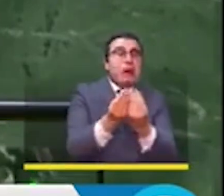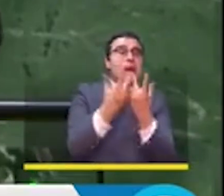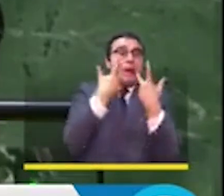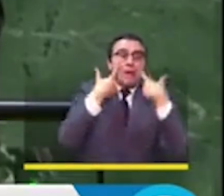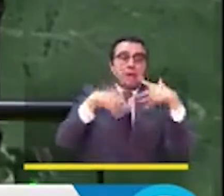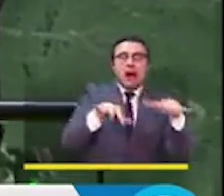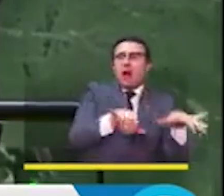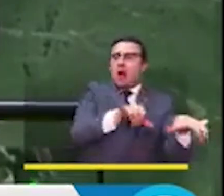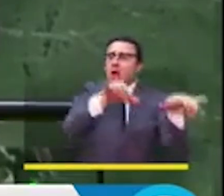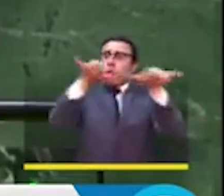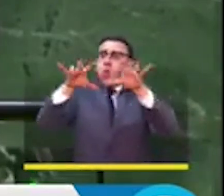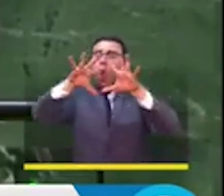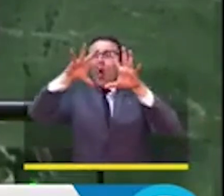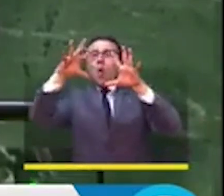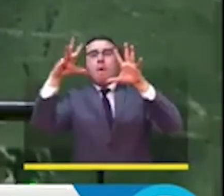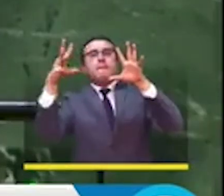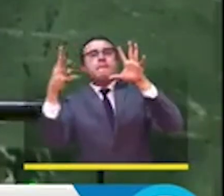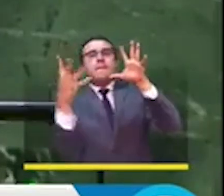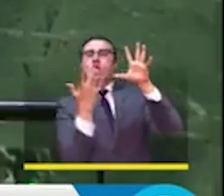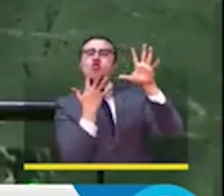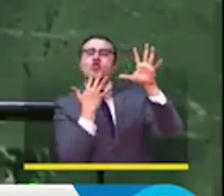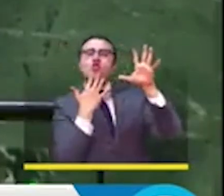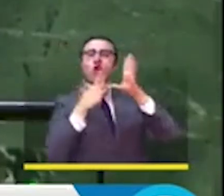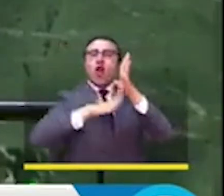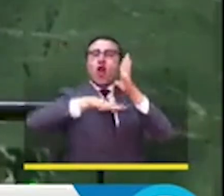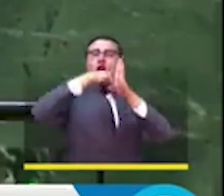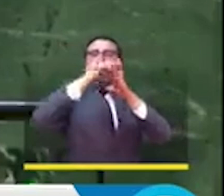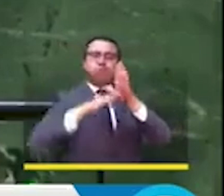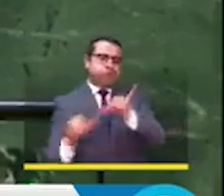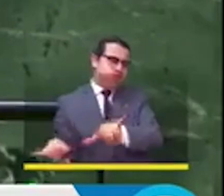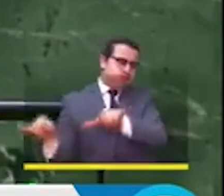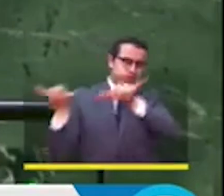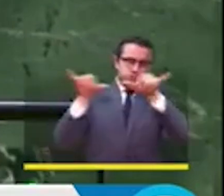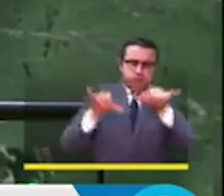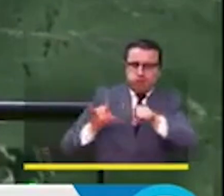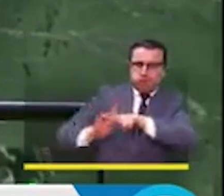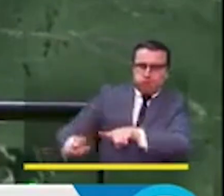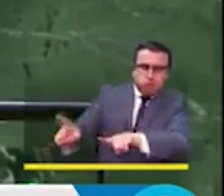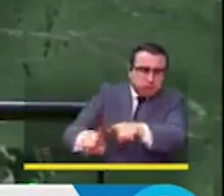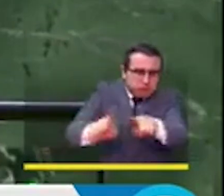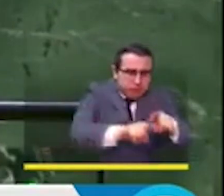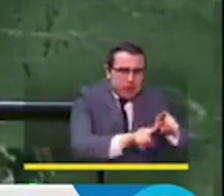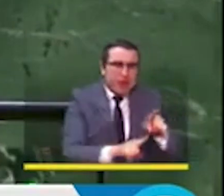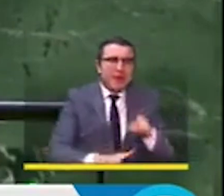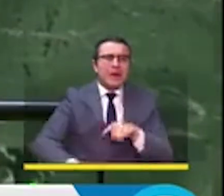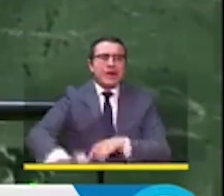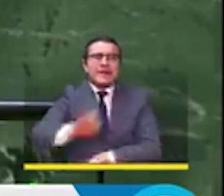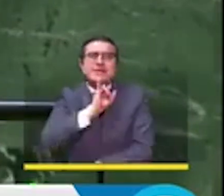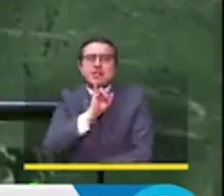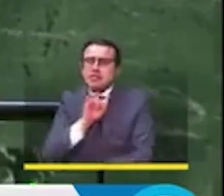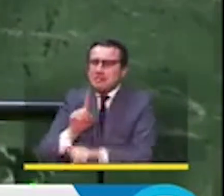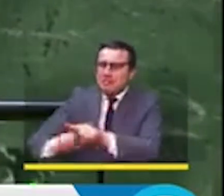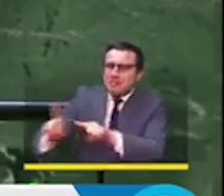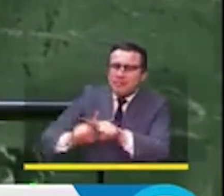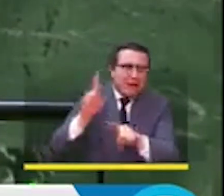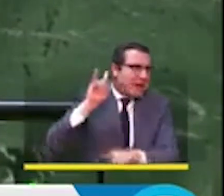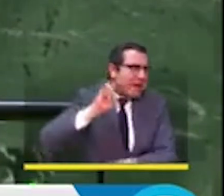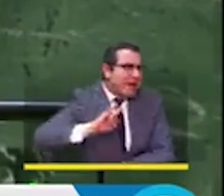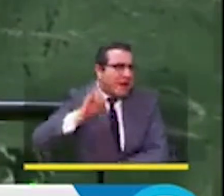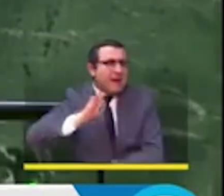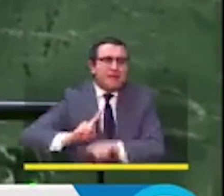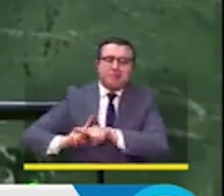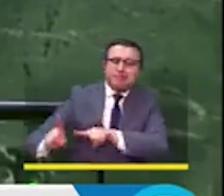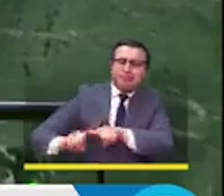en el lienzo de la tierra, un fluido de tonos, sonidos, de vestimentas diferentes